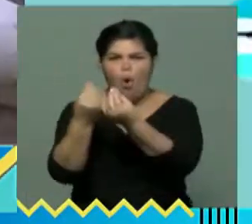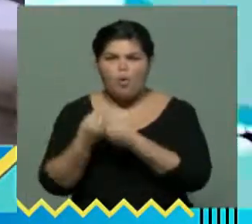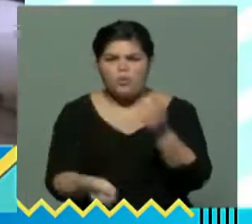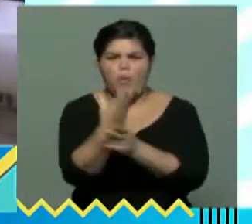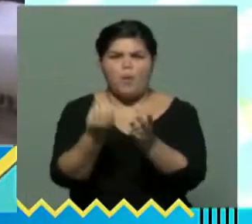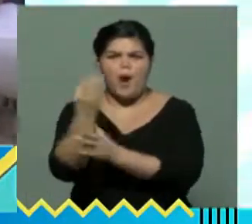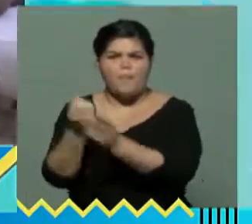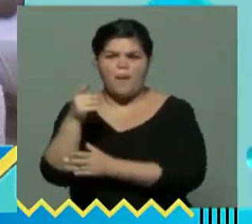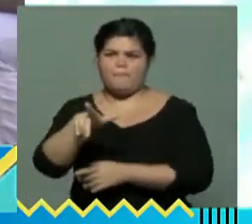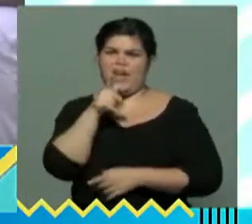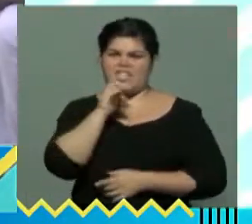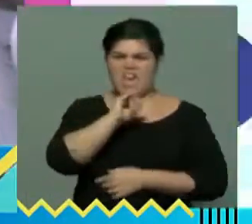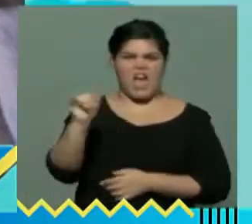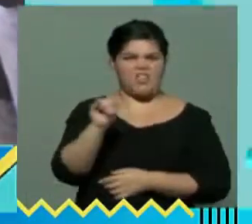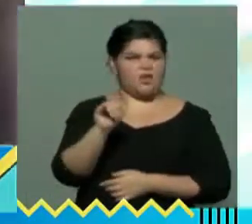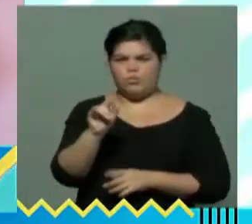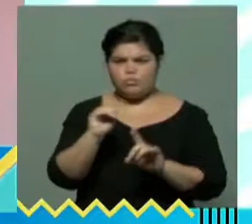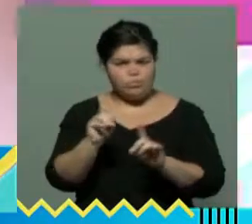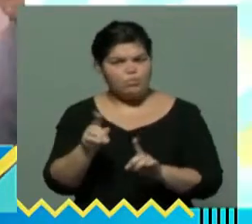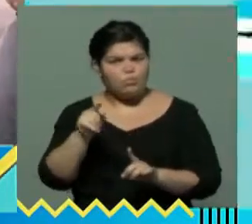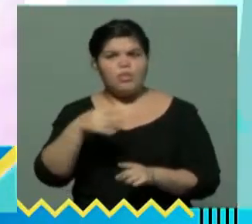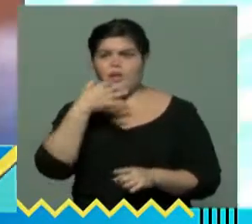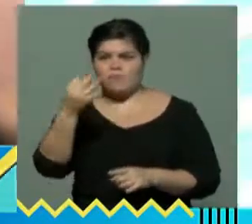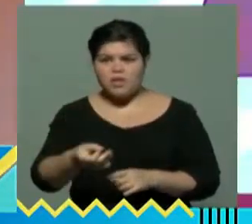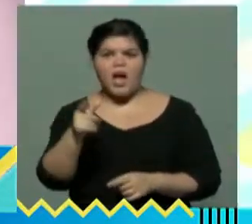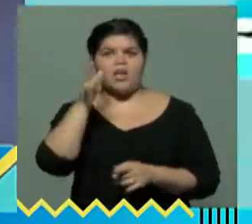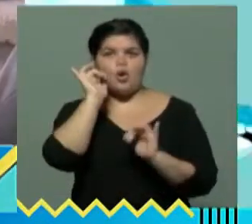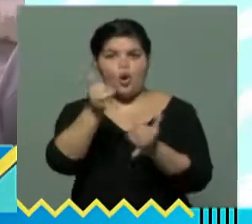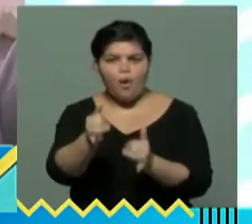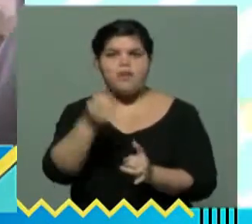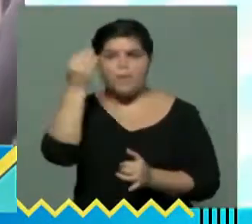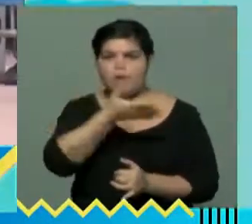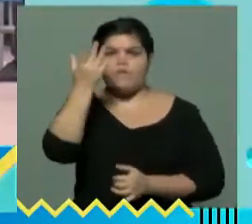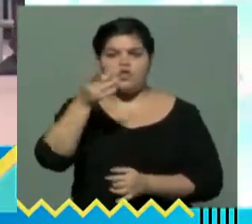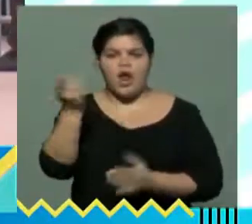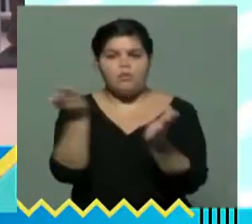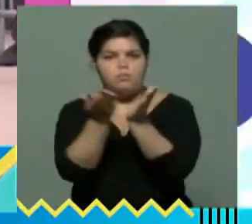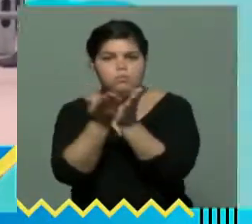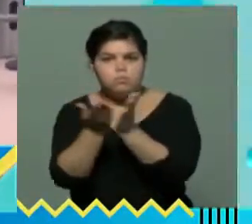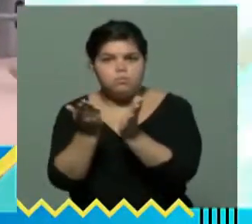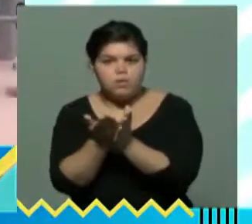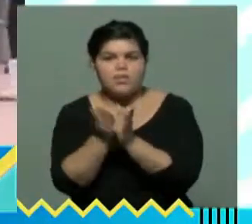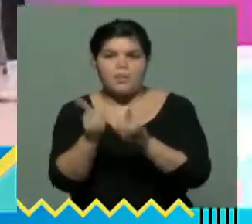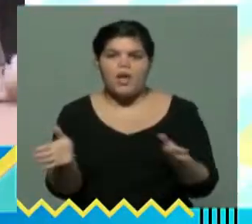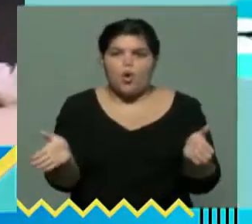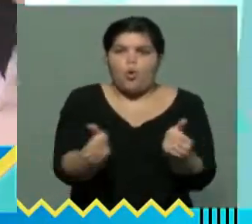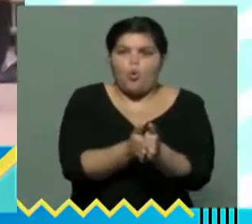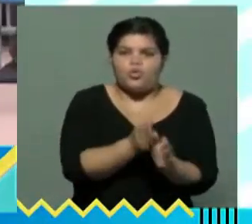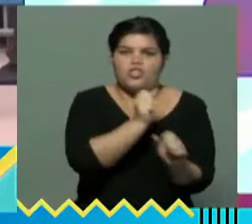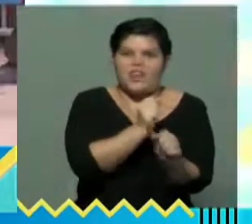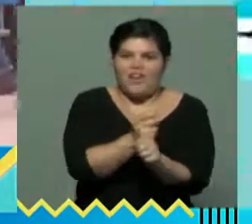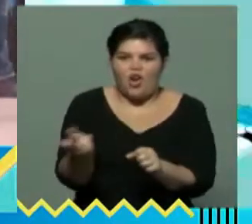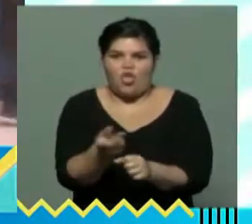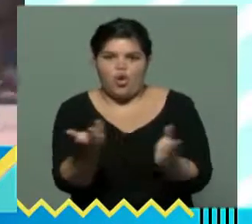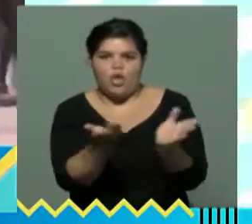eso fuera algo negativo. Se dio la posibilidad de que jóvenes se formaran profesionalmente al mismo tiempo que se desarrollaban laboralmente, porque no íbamos a negar que